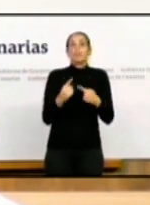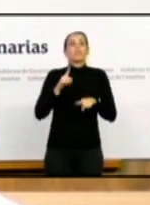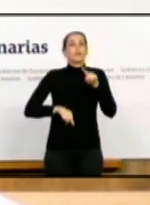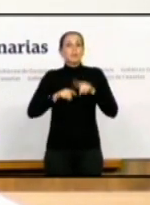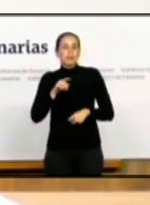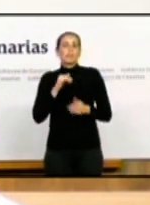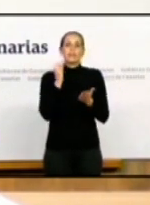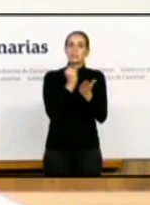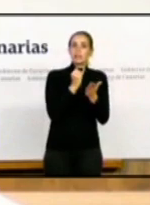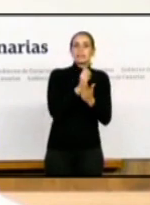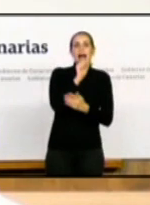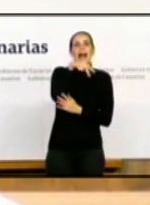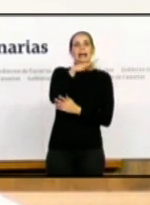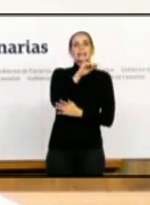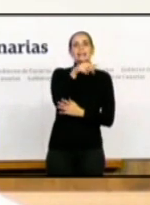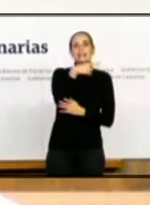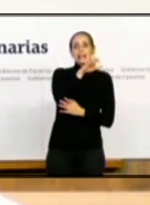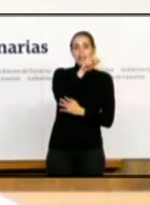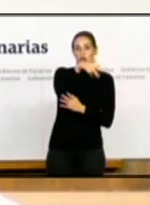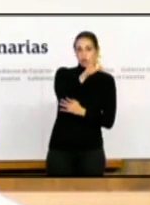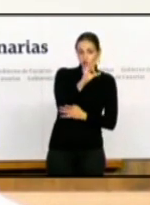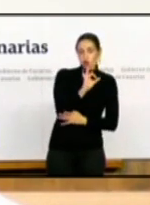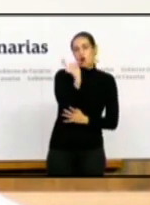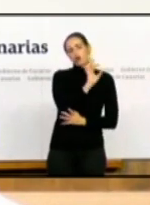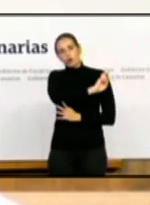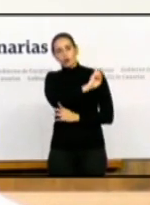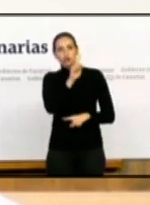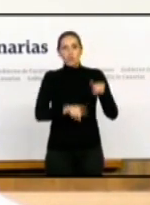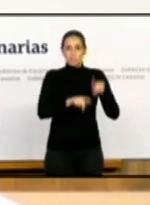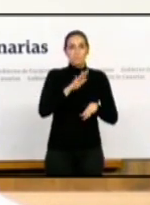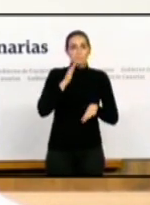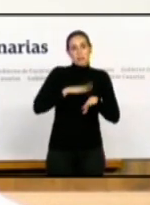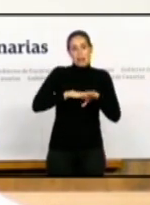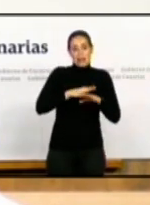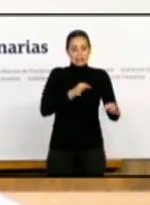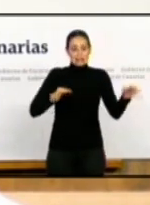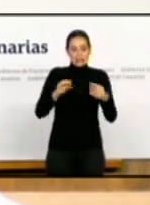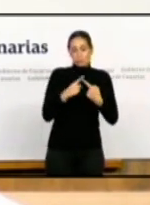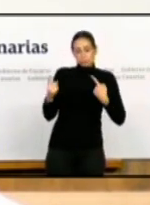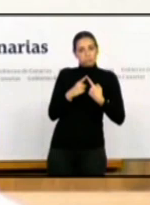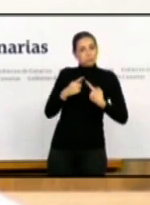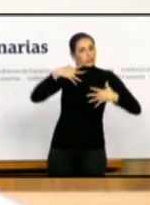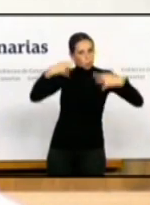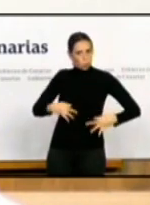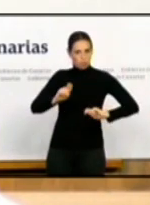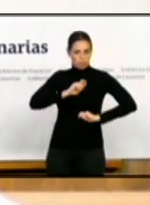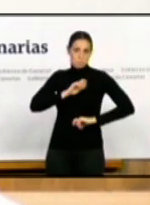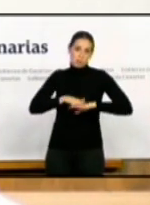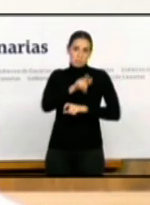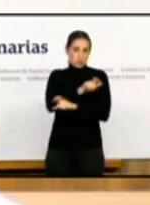test, antígenos u otros, para dar también mayor seguridad de conectividad entre las Islas Canarias para los residentes